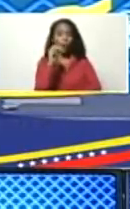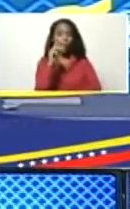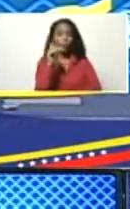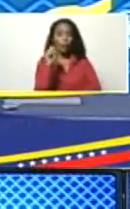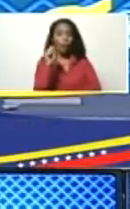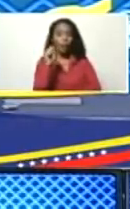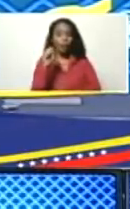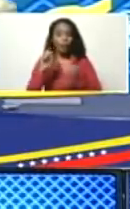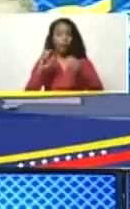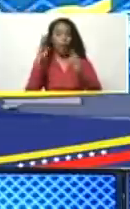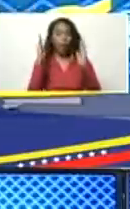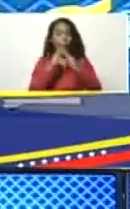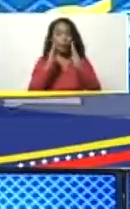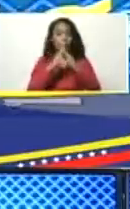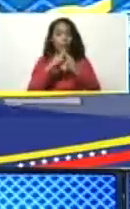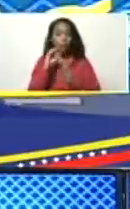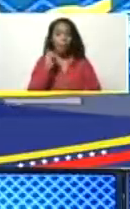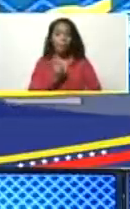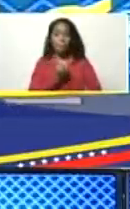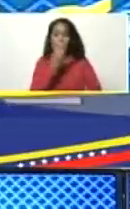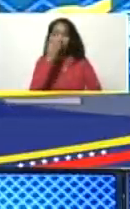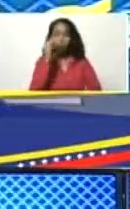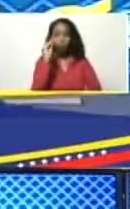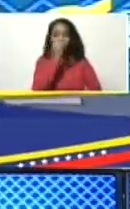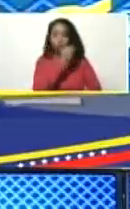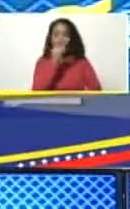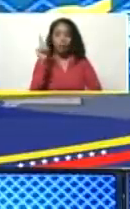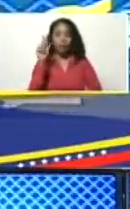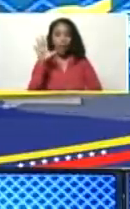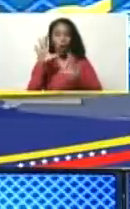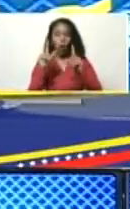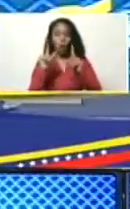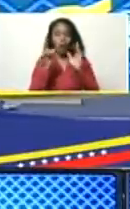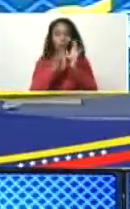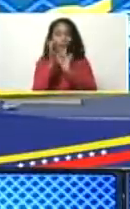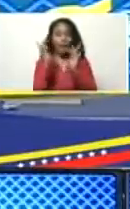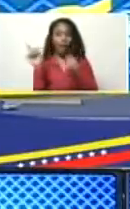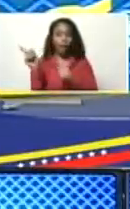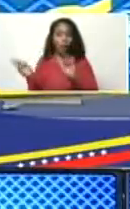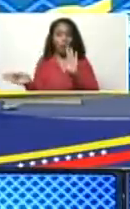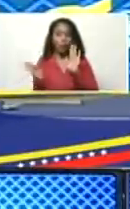Miraflores. Ya en la noche del 11 de abril, ellos imponían